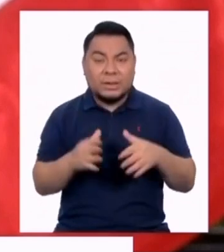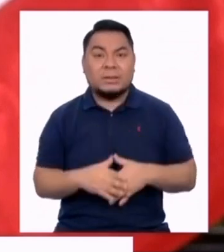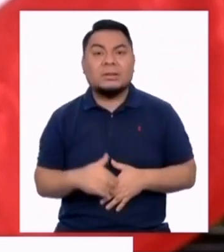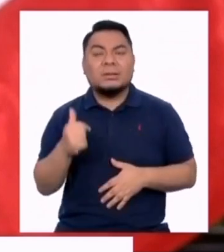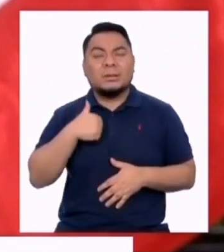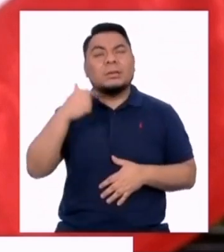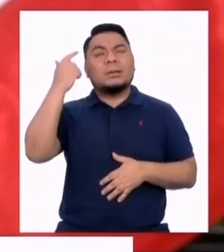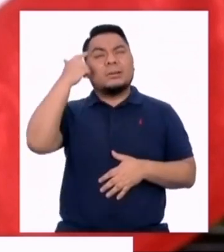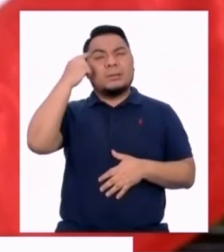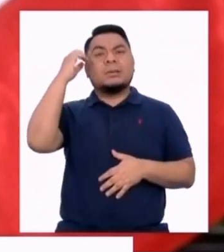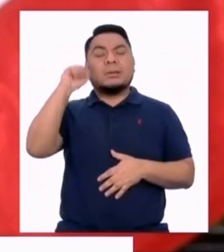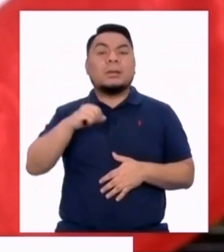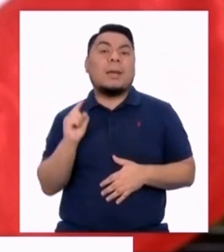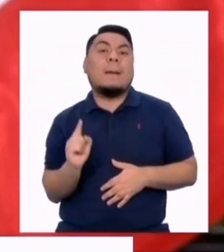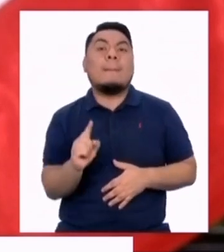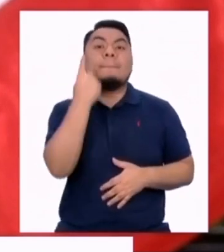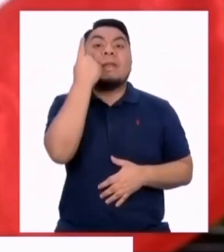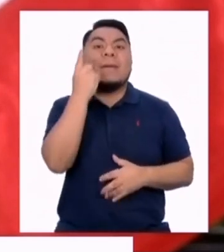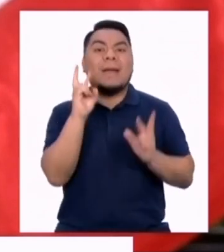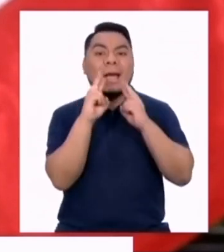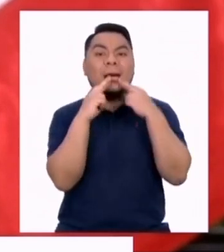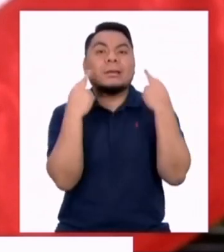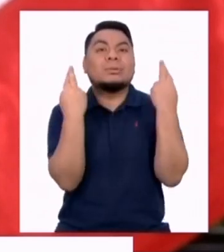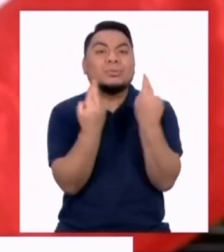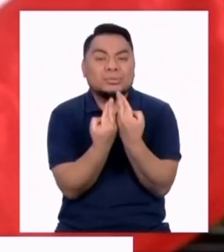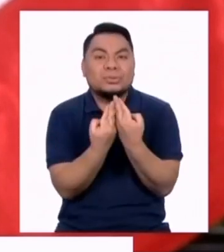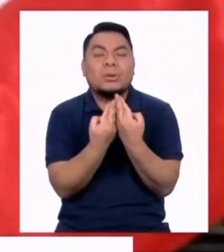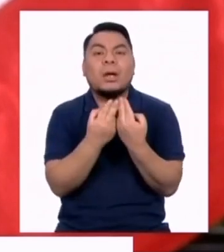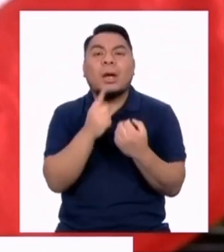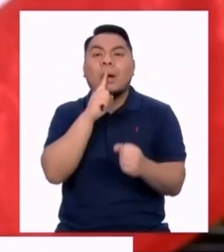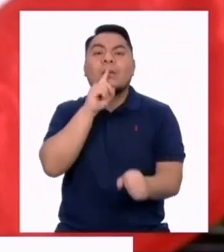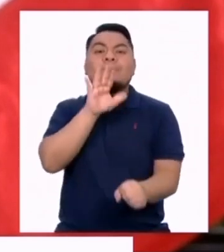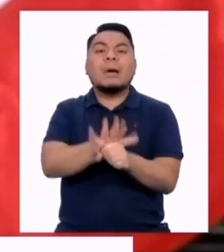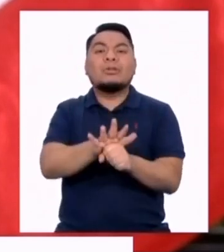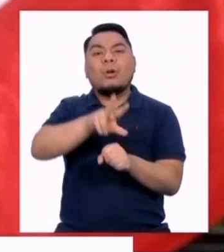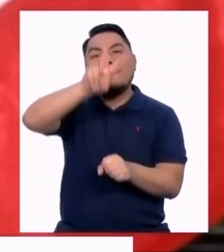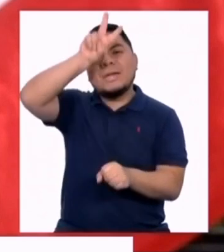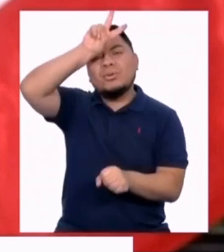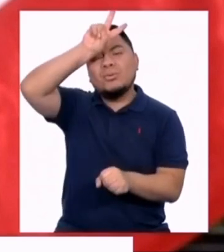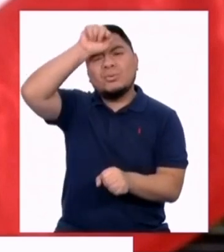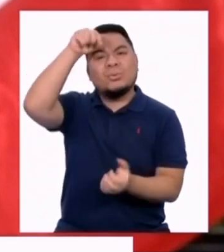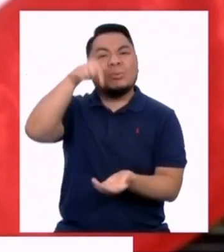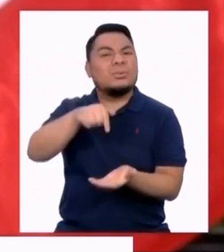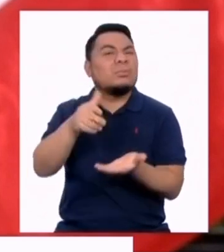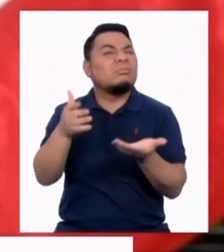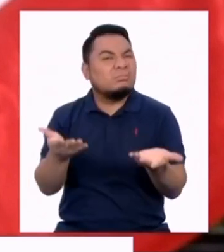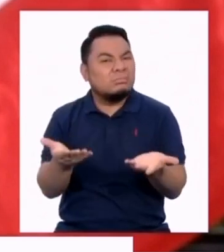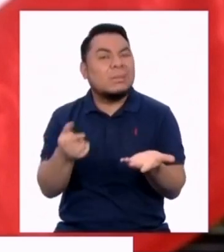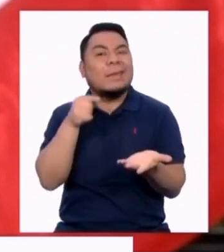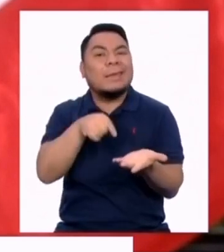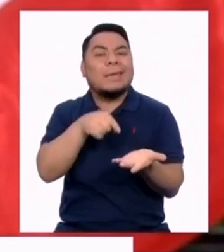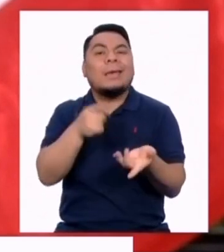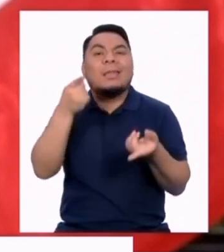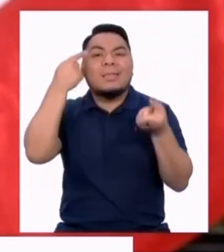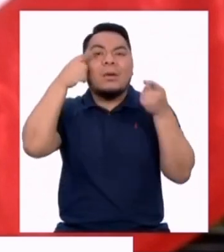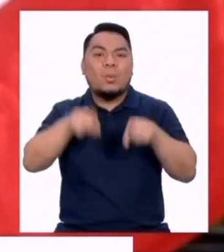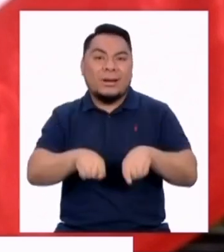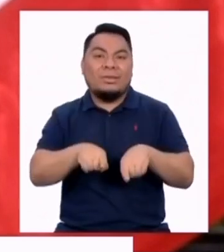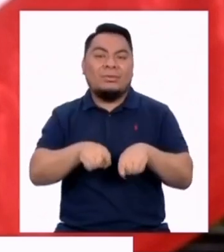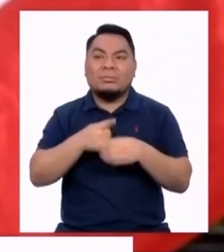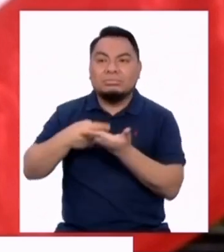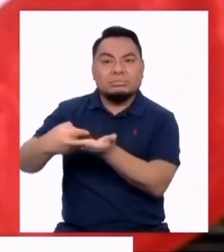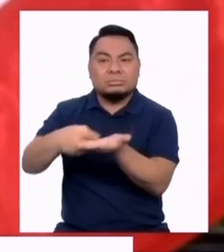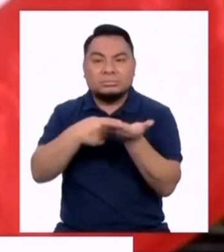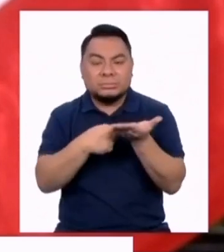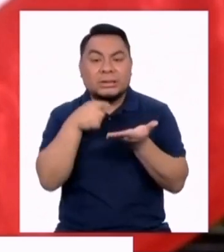perú el acuerdo nacional asumirá la secretaría técnica de este